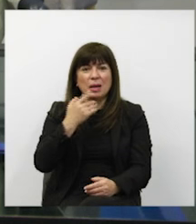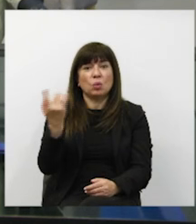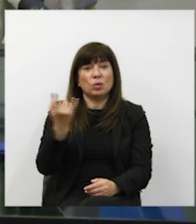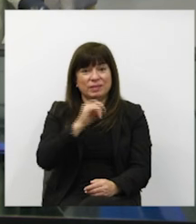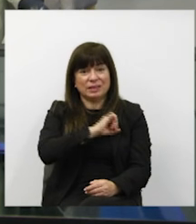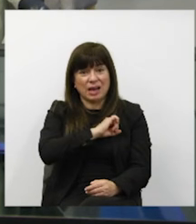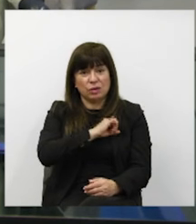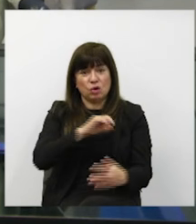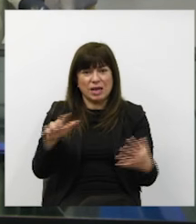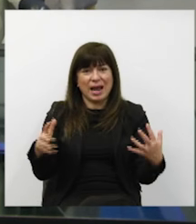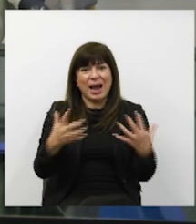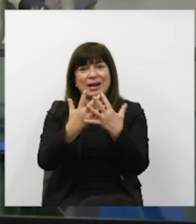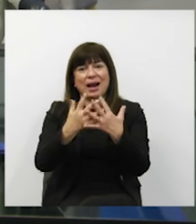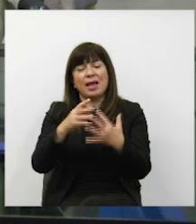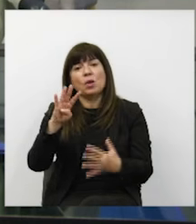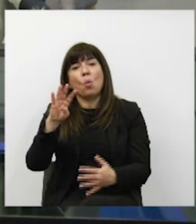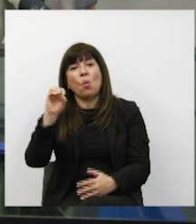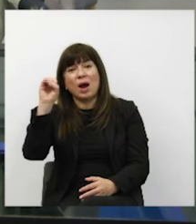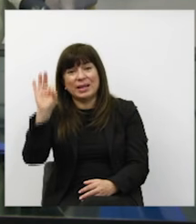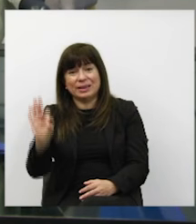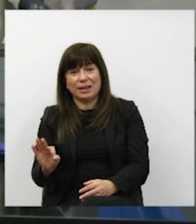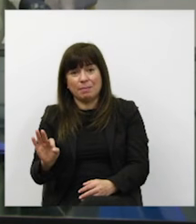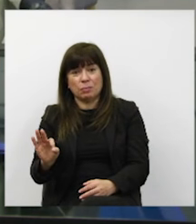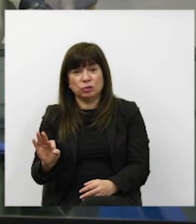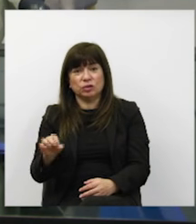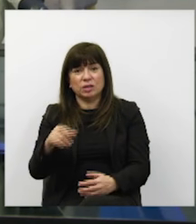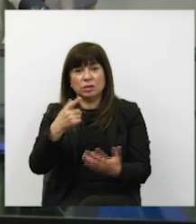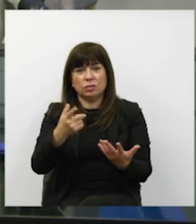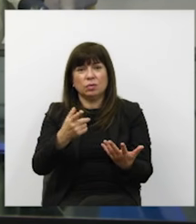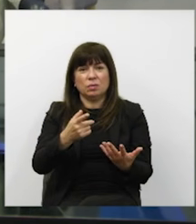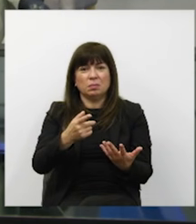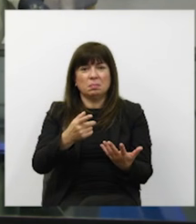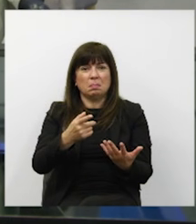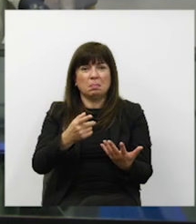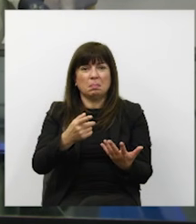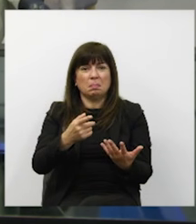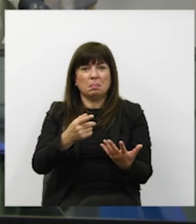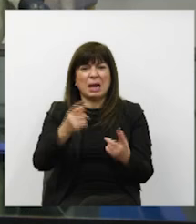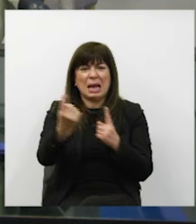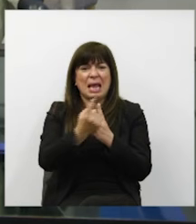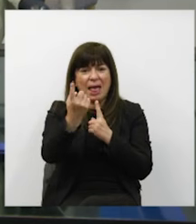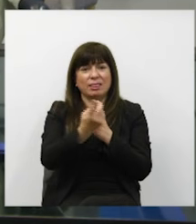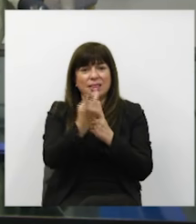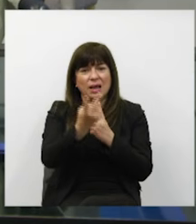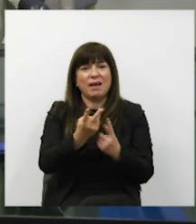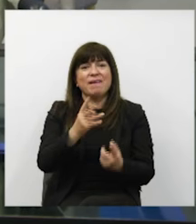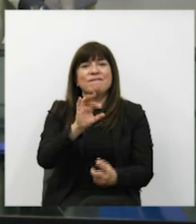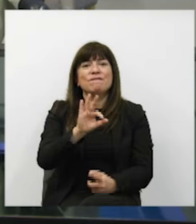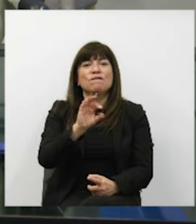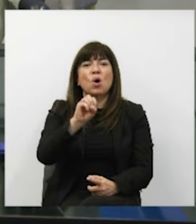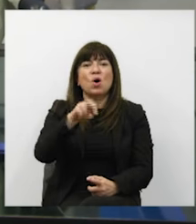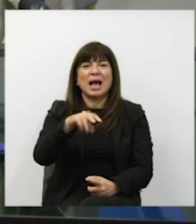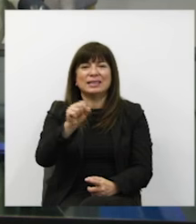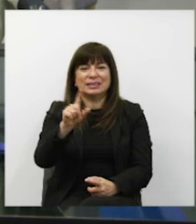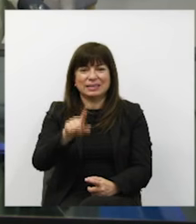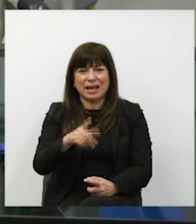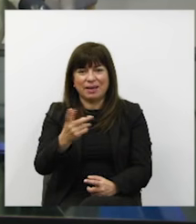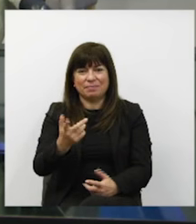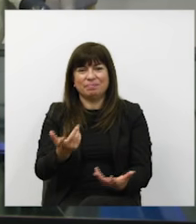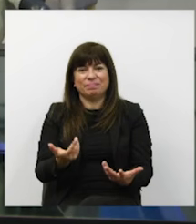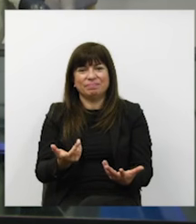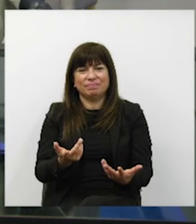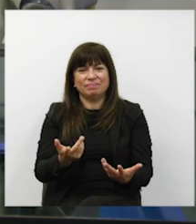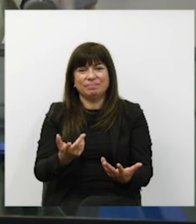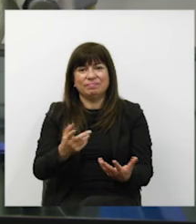empleo. Bueno, el 40% de los pacientes de las clínicas privadas son pacientes FONASA. Entonces, hay mucha dilución del concepto de gran empresa